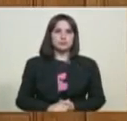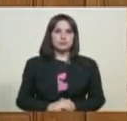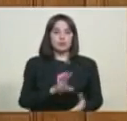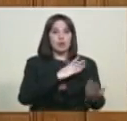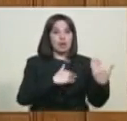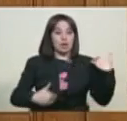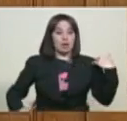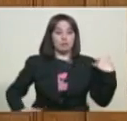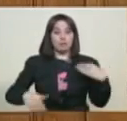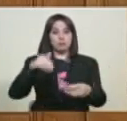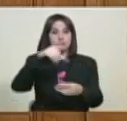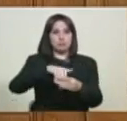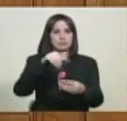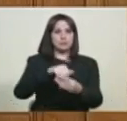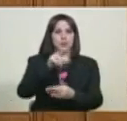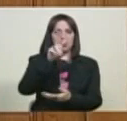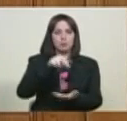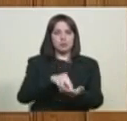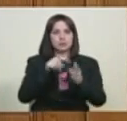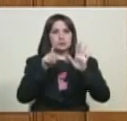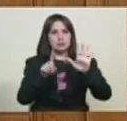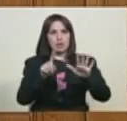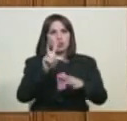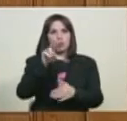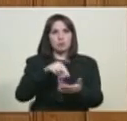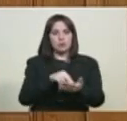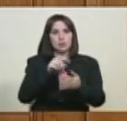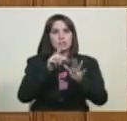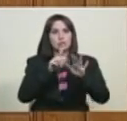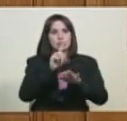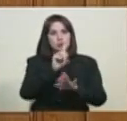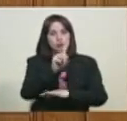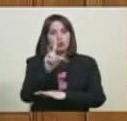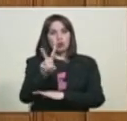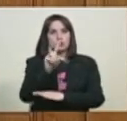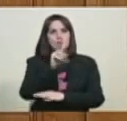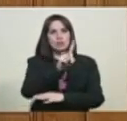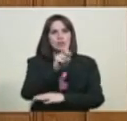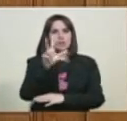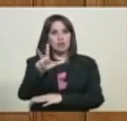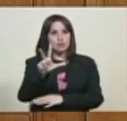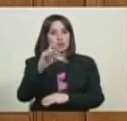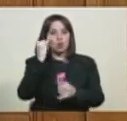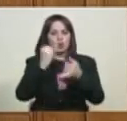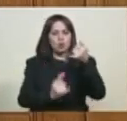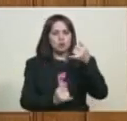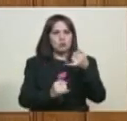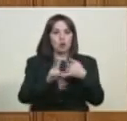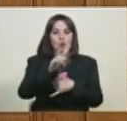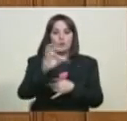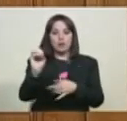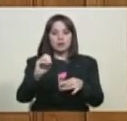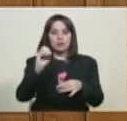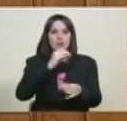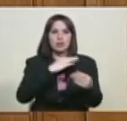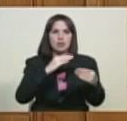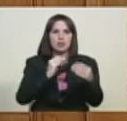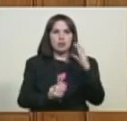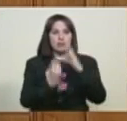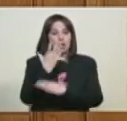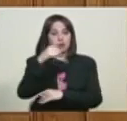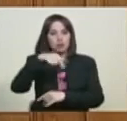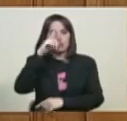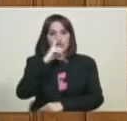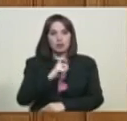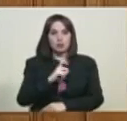Elecciones presidenciales 2006, 2012, 2013. Y la última el 20 de mayo de